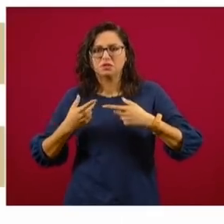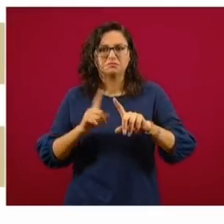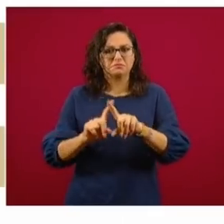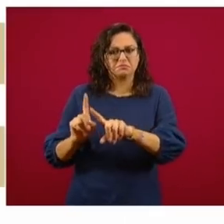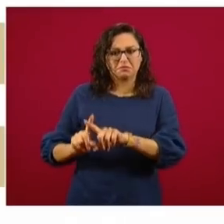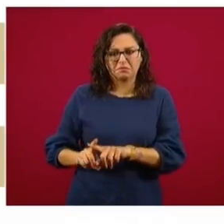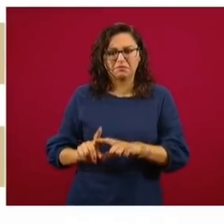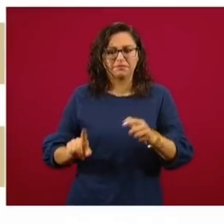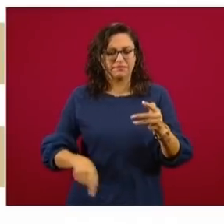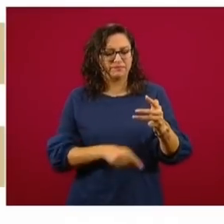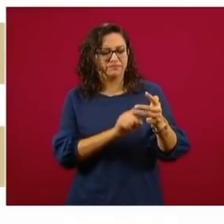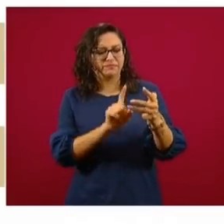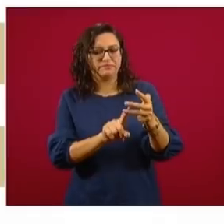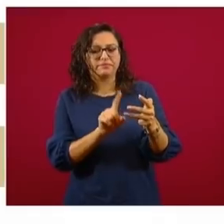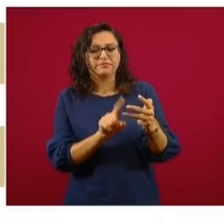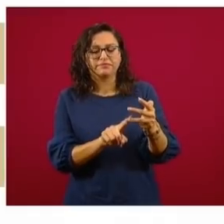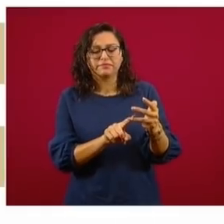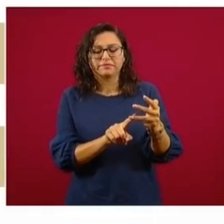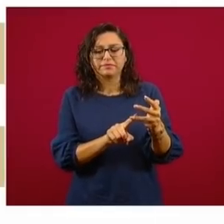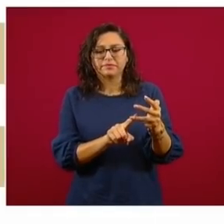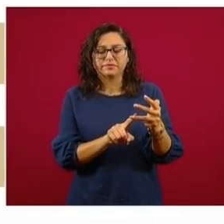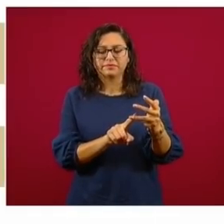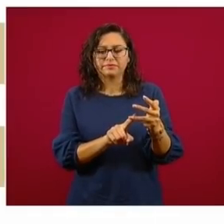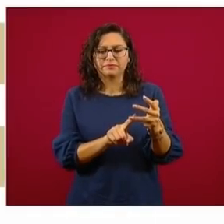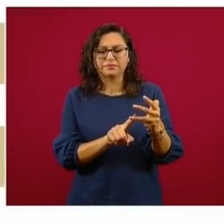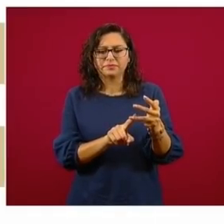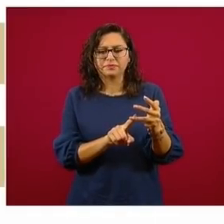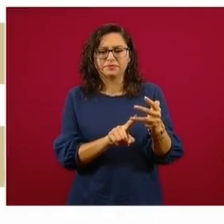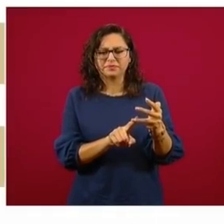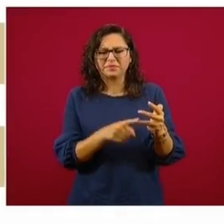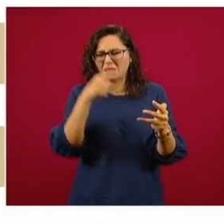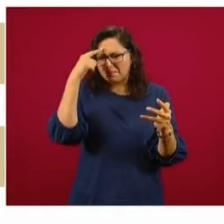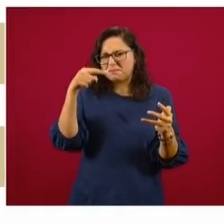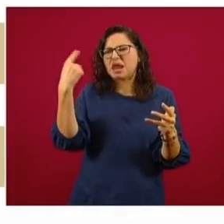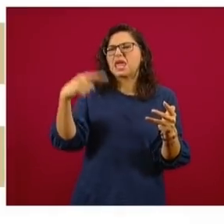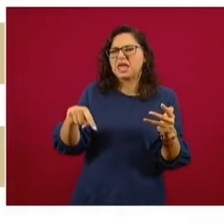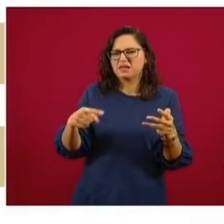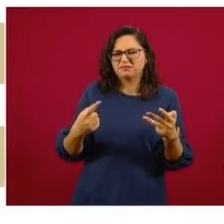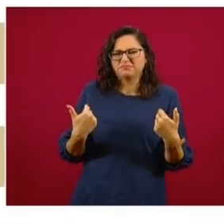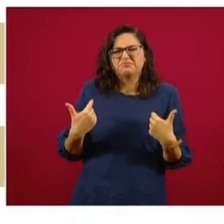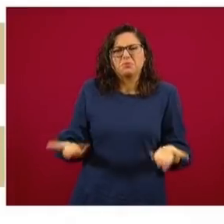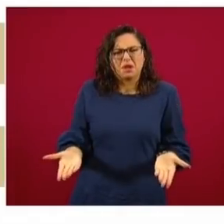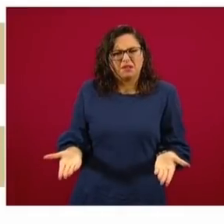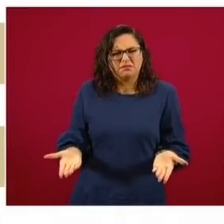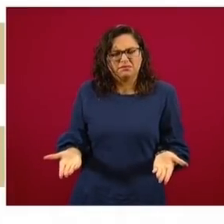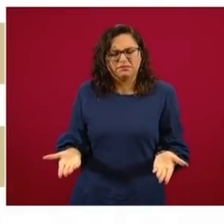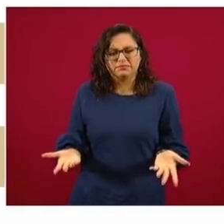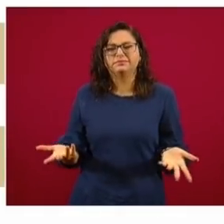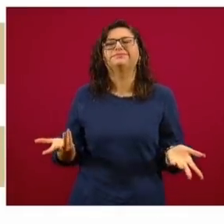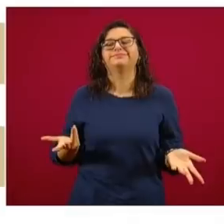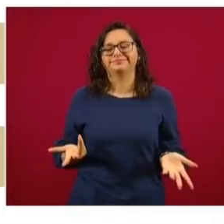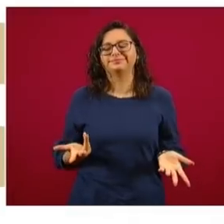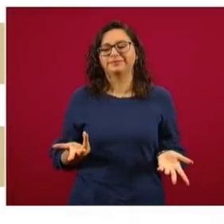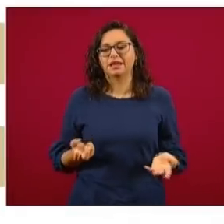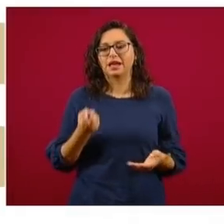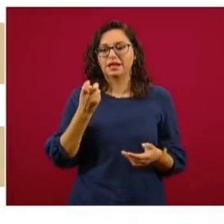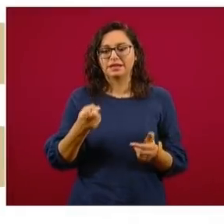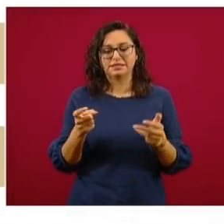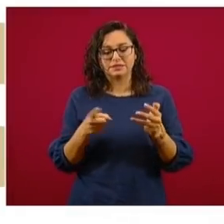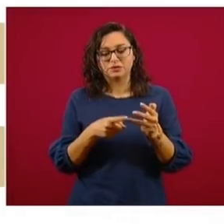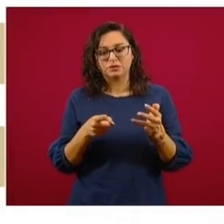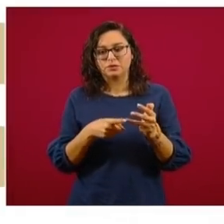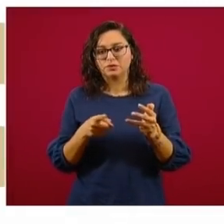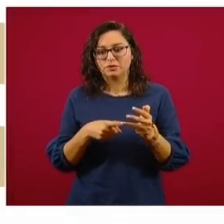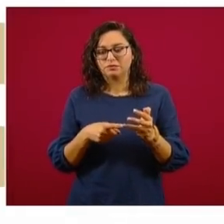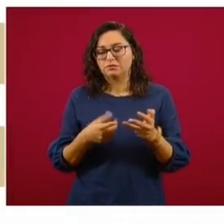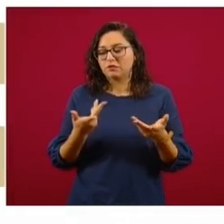etcétera. Y la tercera pregunta responde a la pregunta ¿para qué se gasta? Es decir, y esa es la llamada